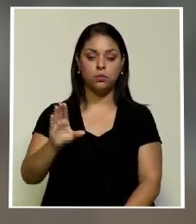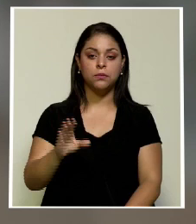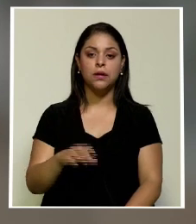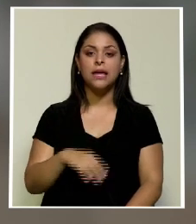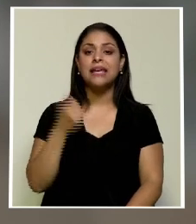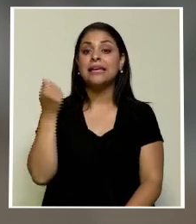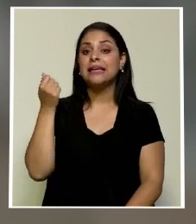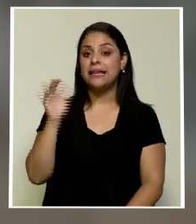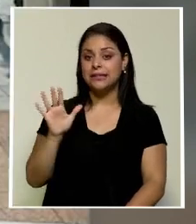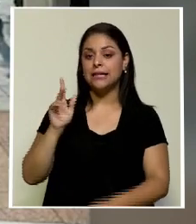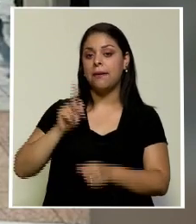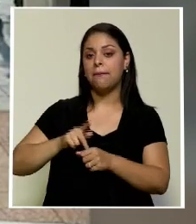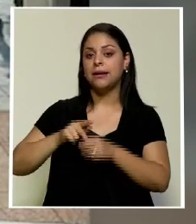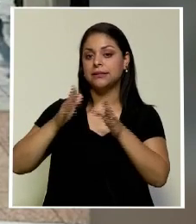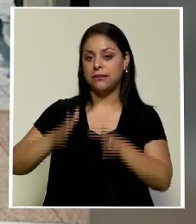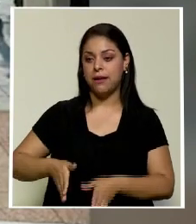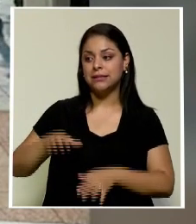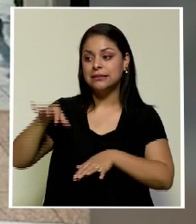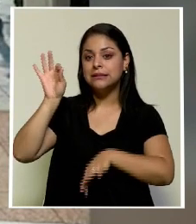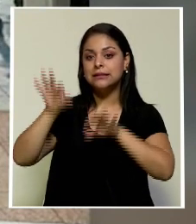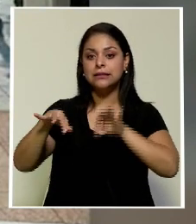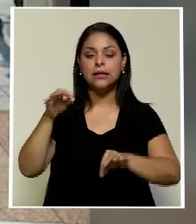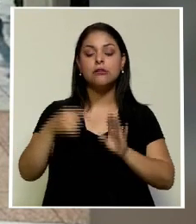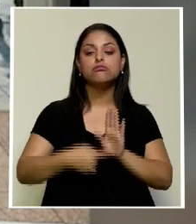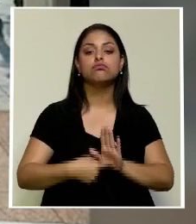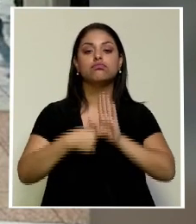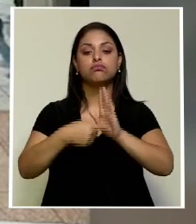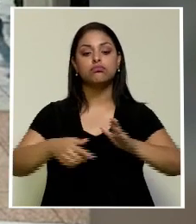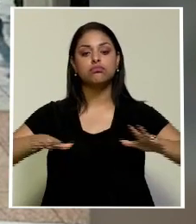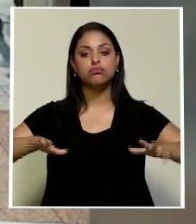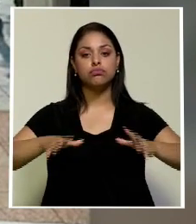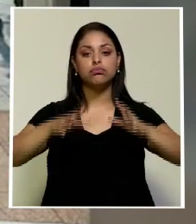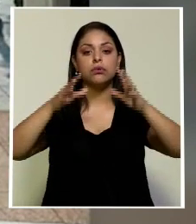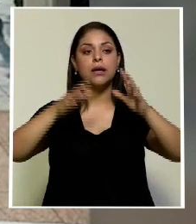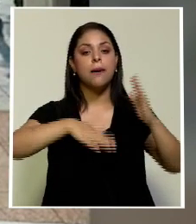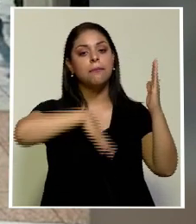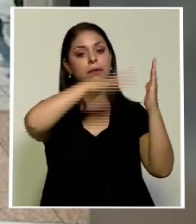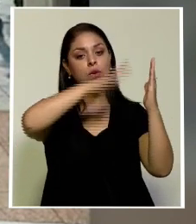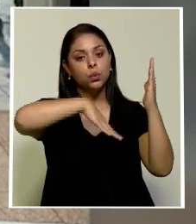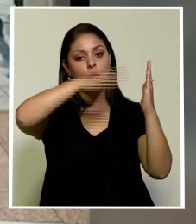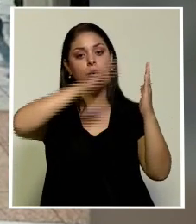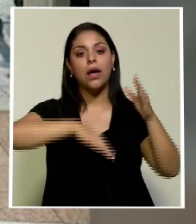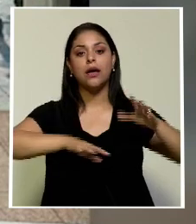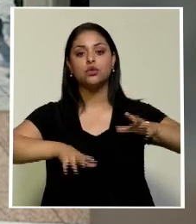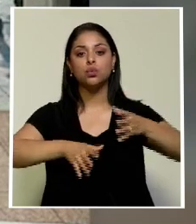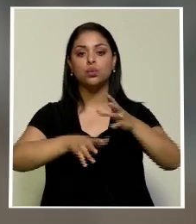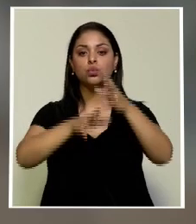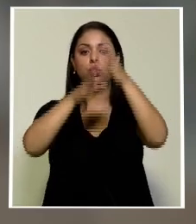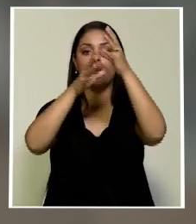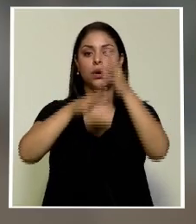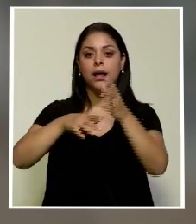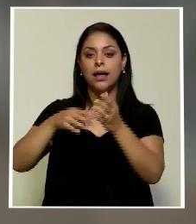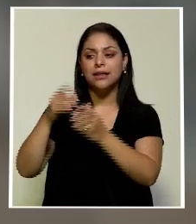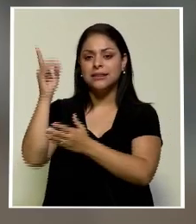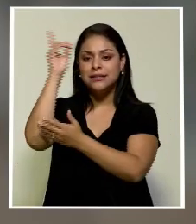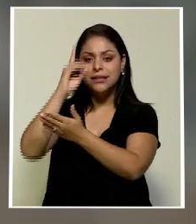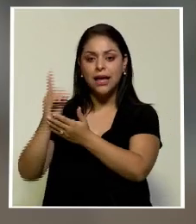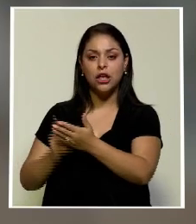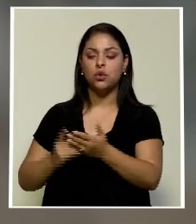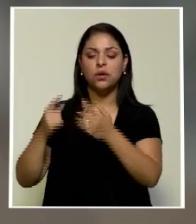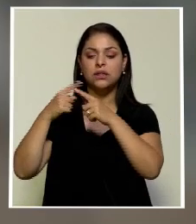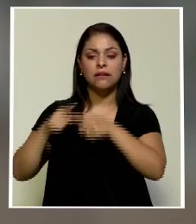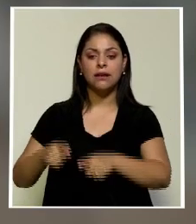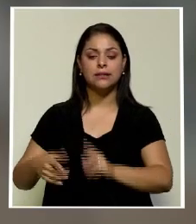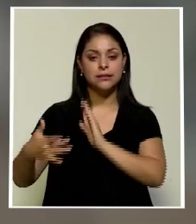participantes seleccionados, quienes exponen piezas artísticas en pintura, escultura, grabado, cerámica, diseño o técnicas mixtas.